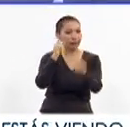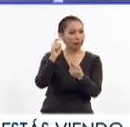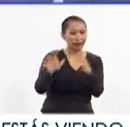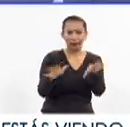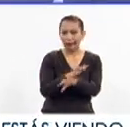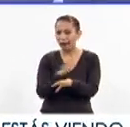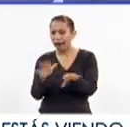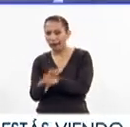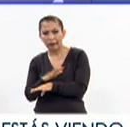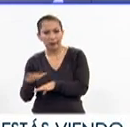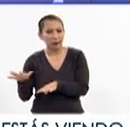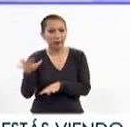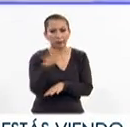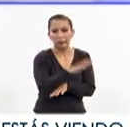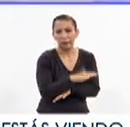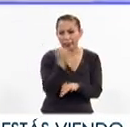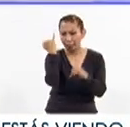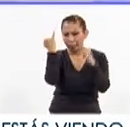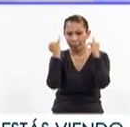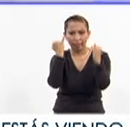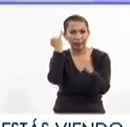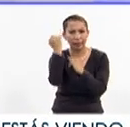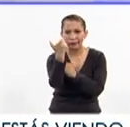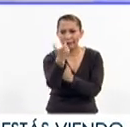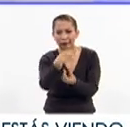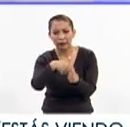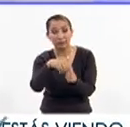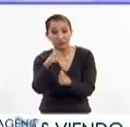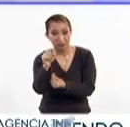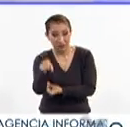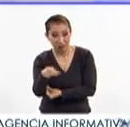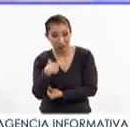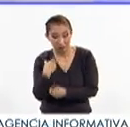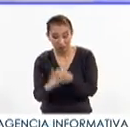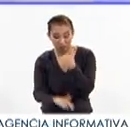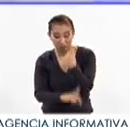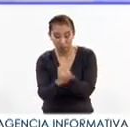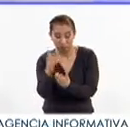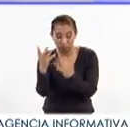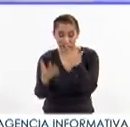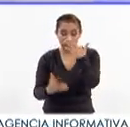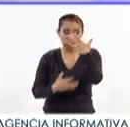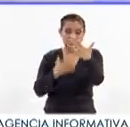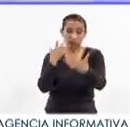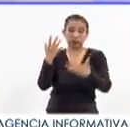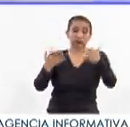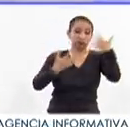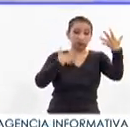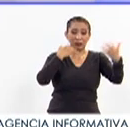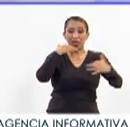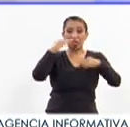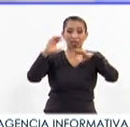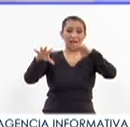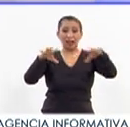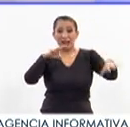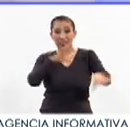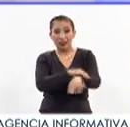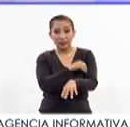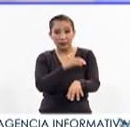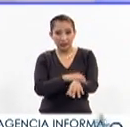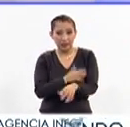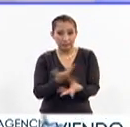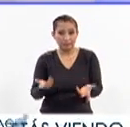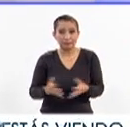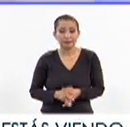están cambiando un paradigma, ¿no? económico, pero que a la vez están generando muchísima contaminación energética,